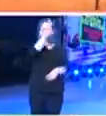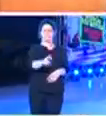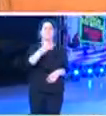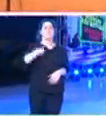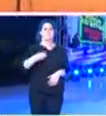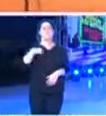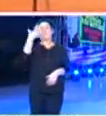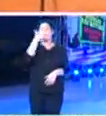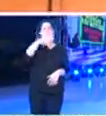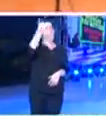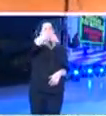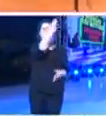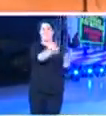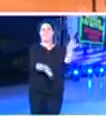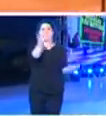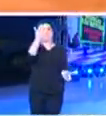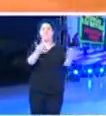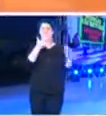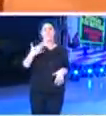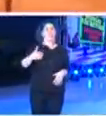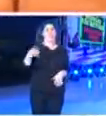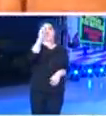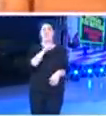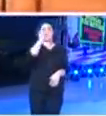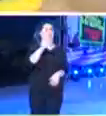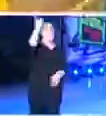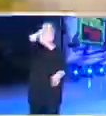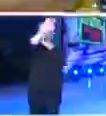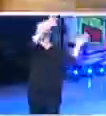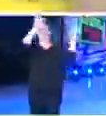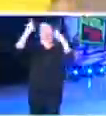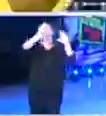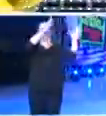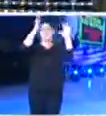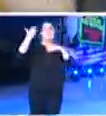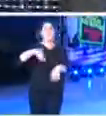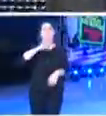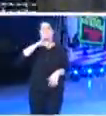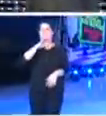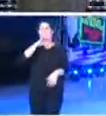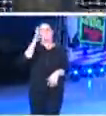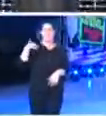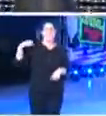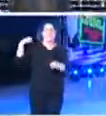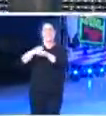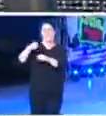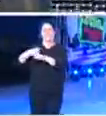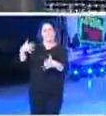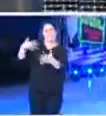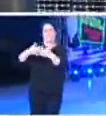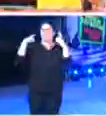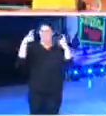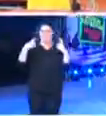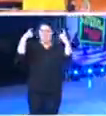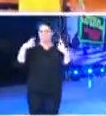carnaval. Tan solo por oír tu aplauso me vale la pena meter trabajar. Y es por el padre